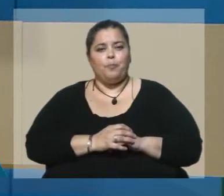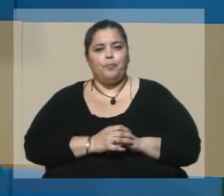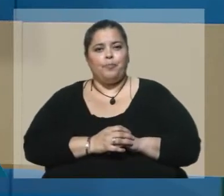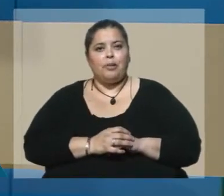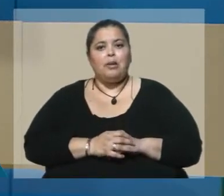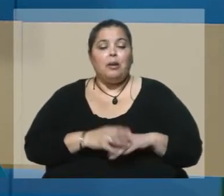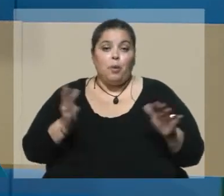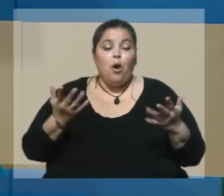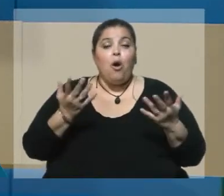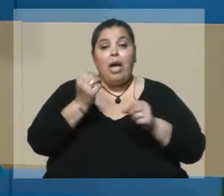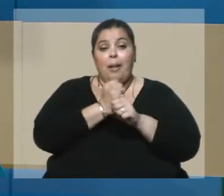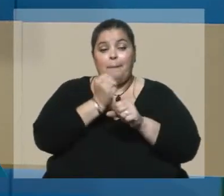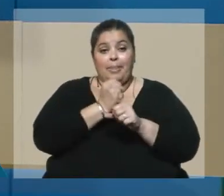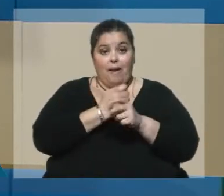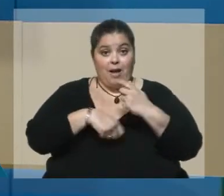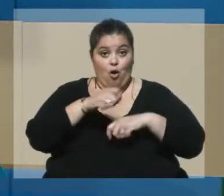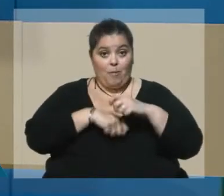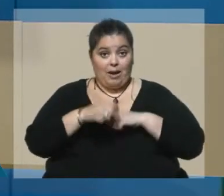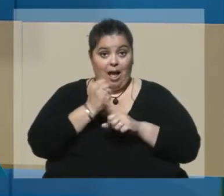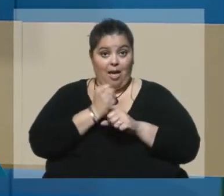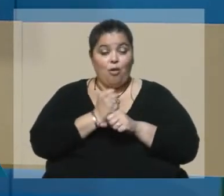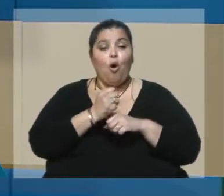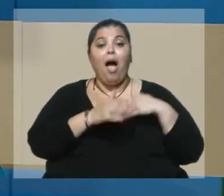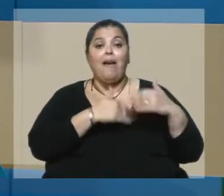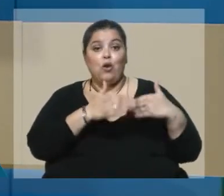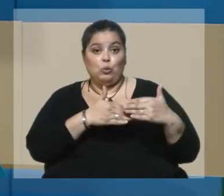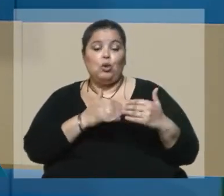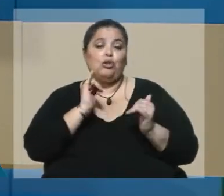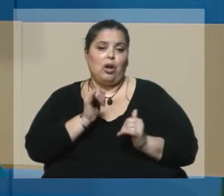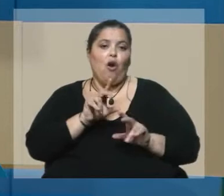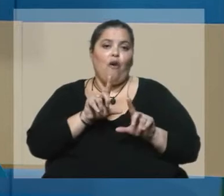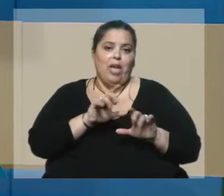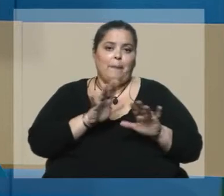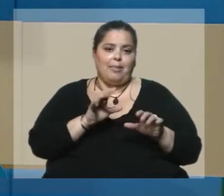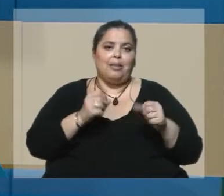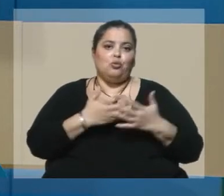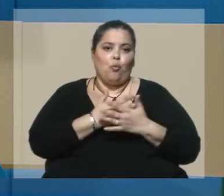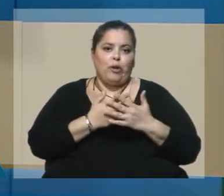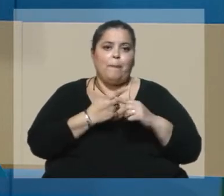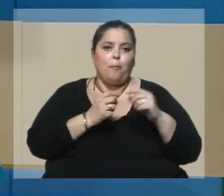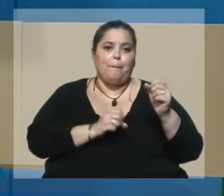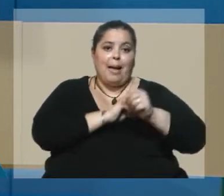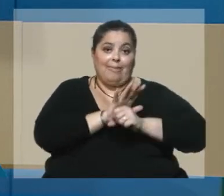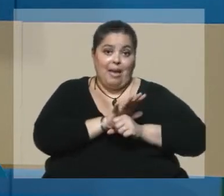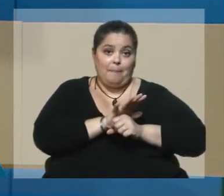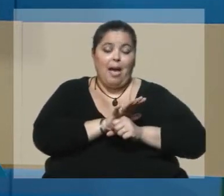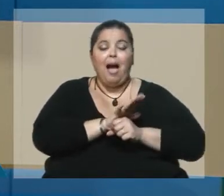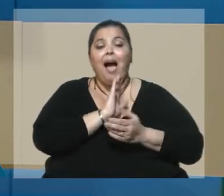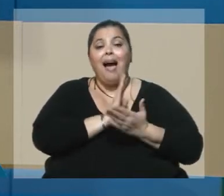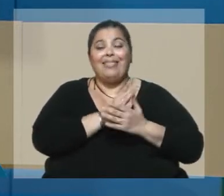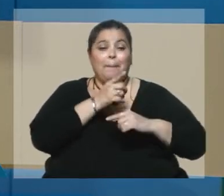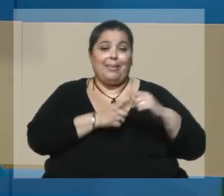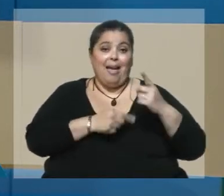el mercado laboral Tuvo una evolución obviamente estuvo afectado por la pandemia este prácticamente que hasta mediados del año pasado que